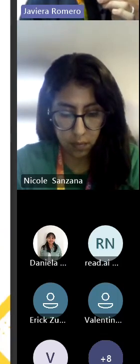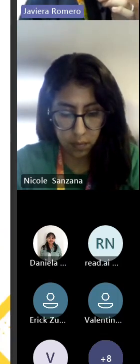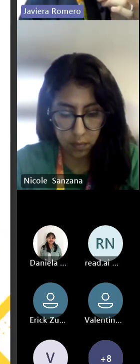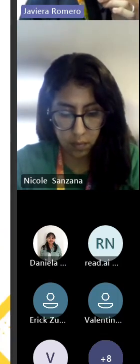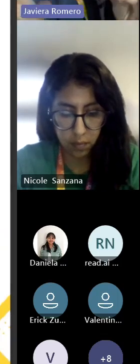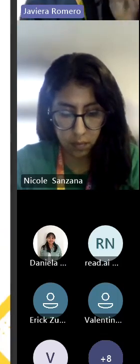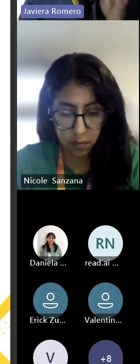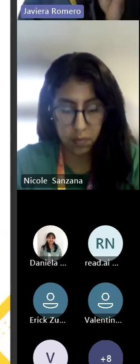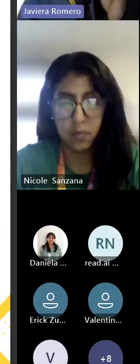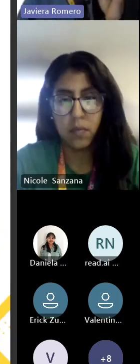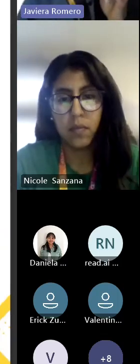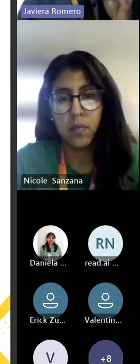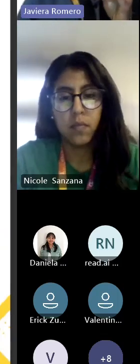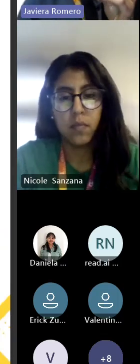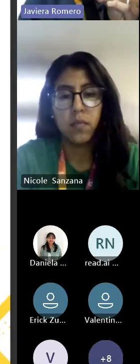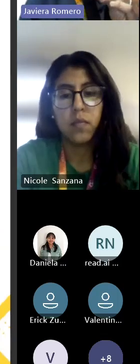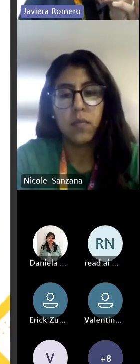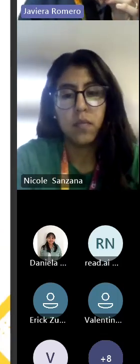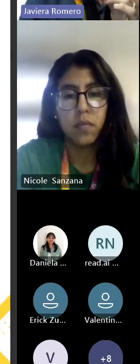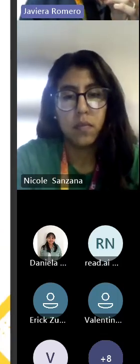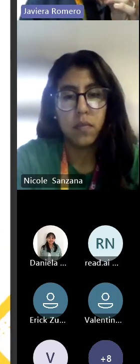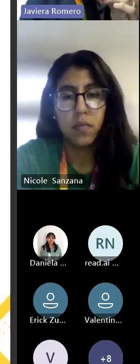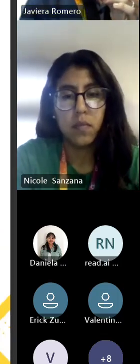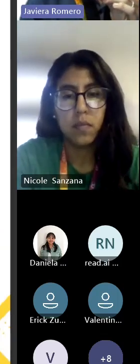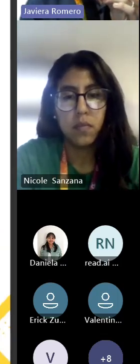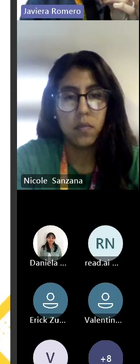todos. Y la comunidad también.